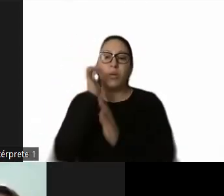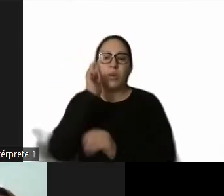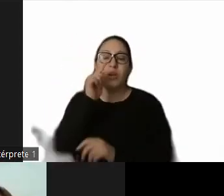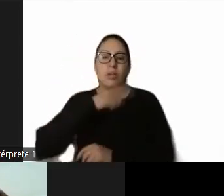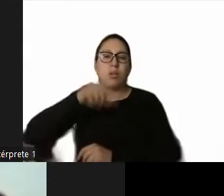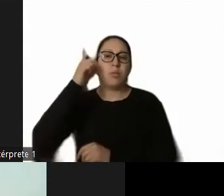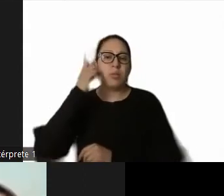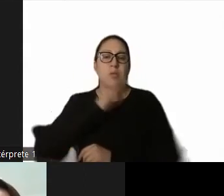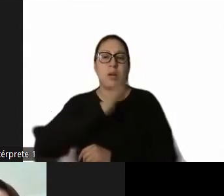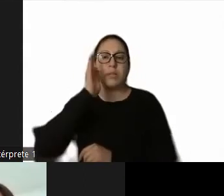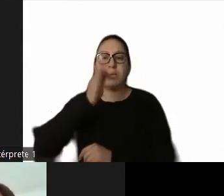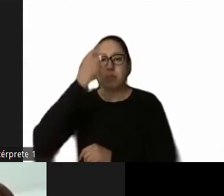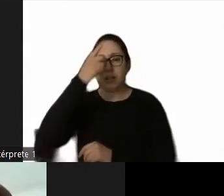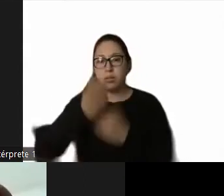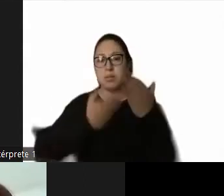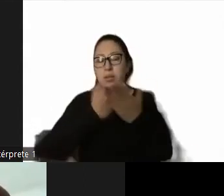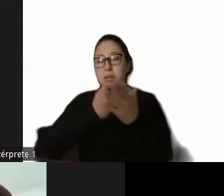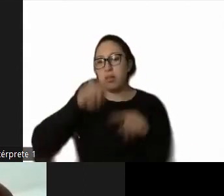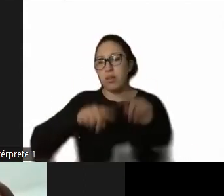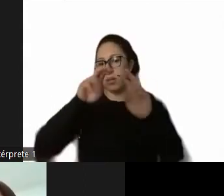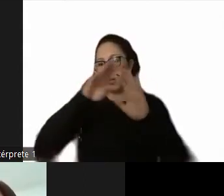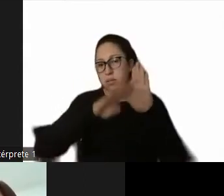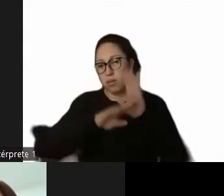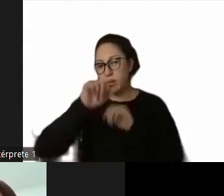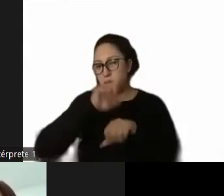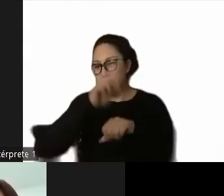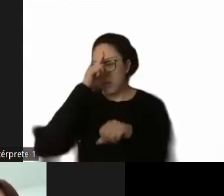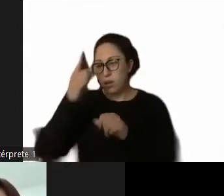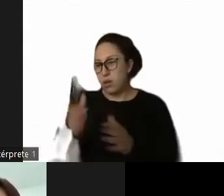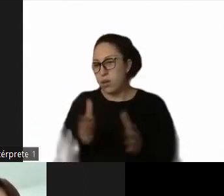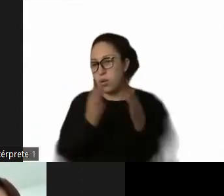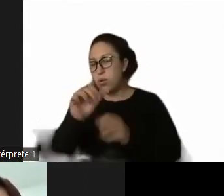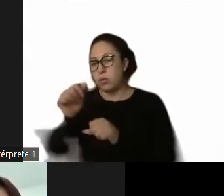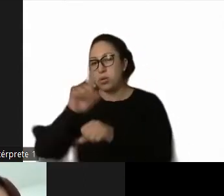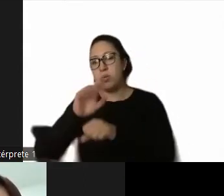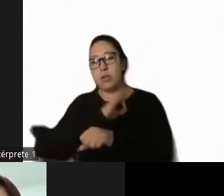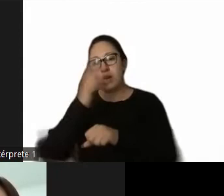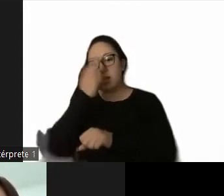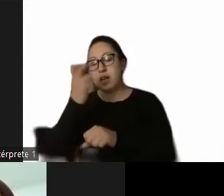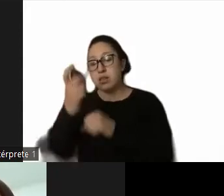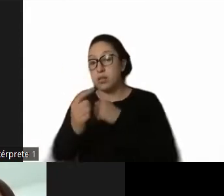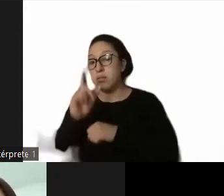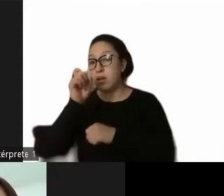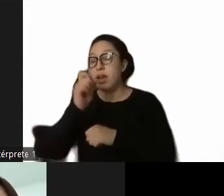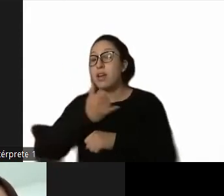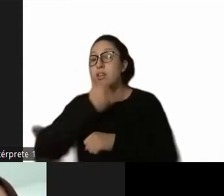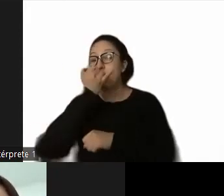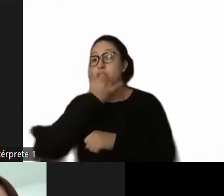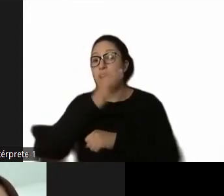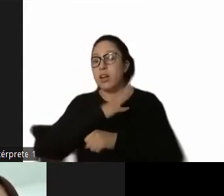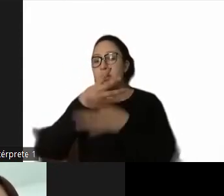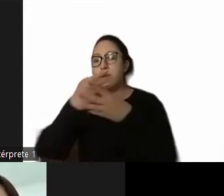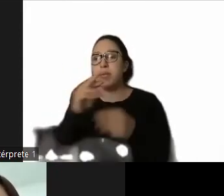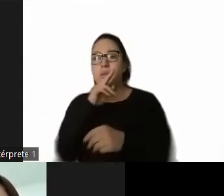día y poderlo analizar ya con estos vicios subsanados. Es algo muy simple. Si bajamos el orden del día